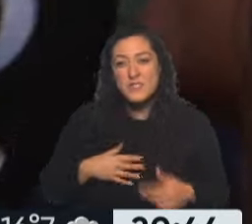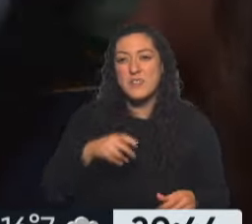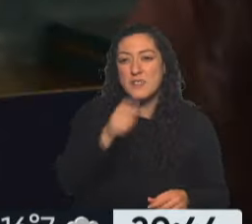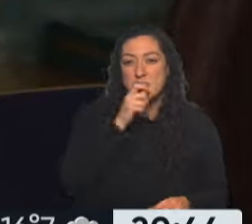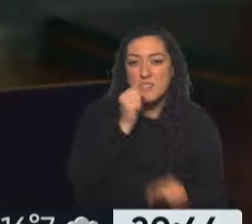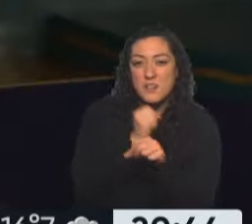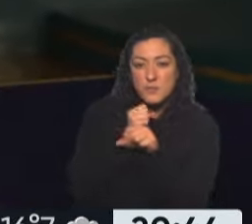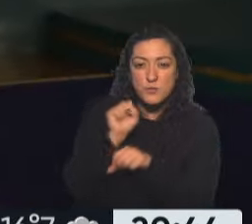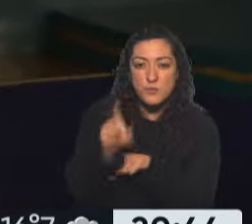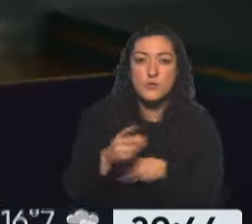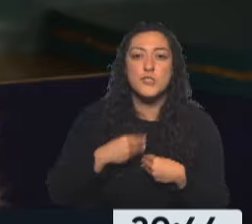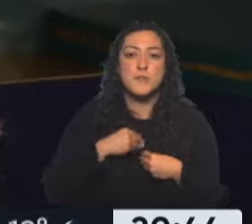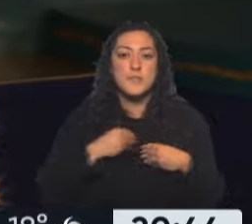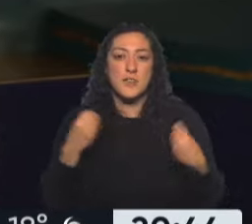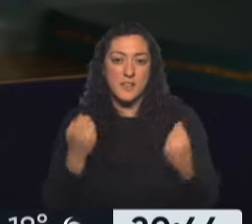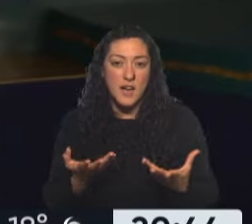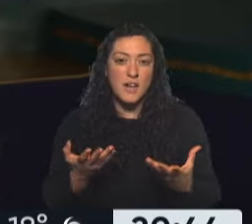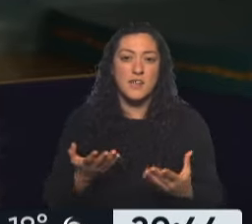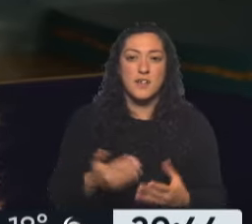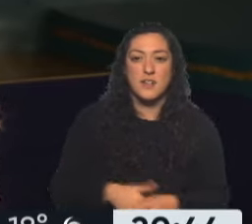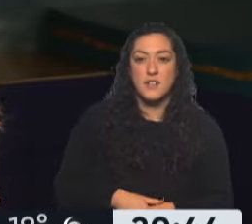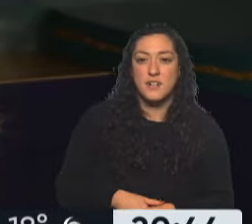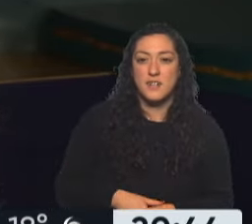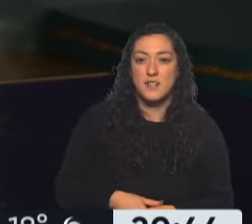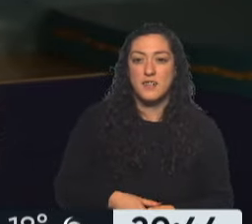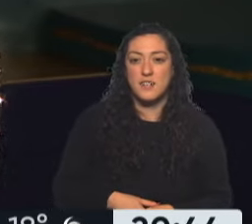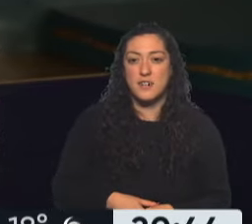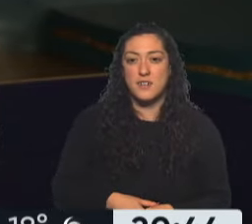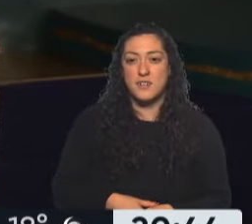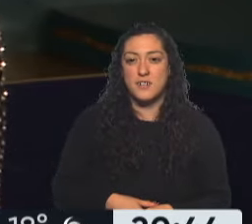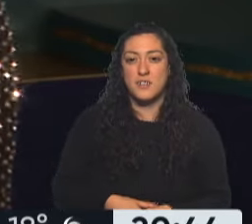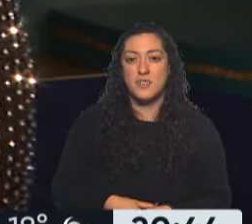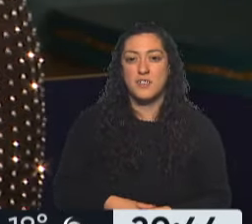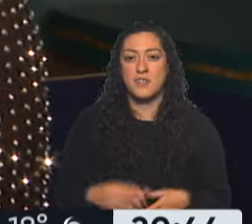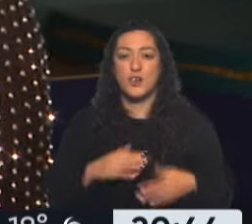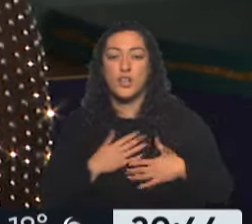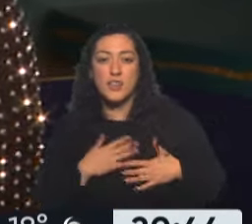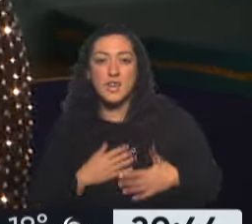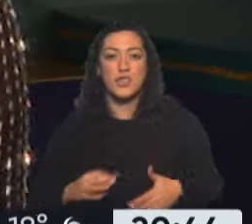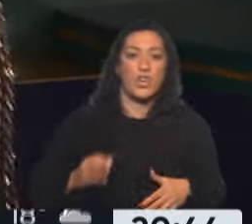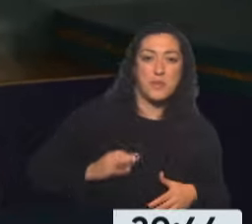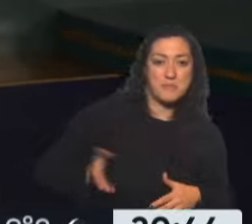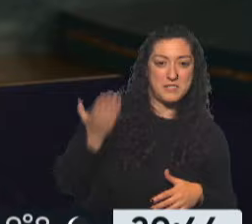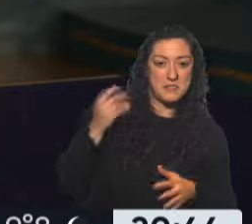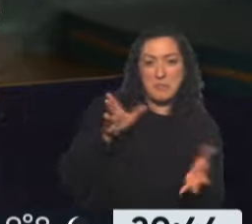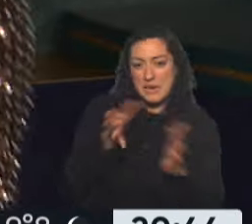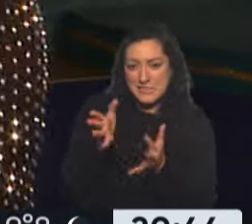¿Cómo lo sentís? Bien, contento. El año pasado también se dio la misma terna